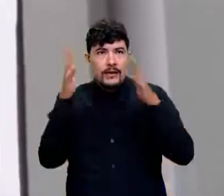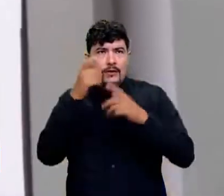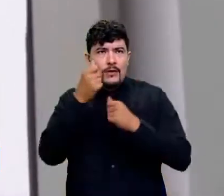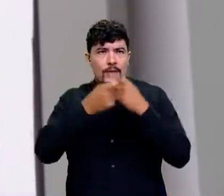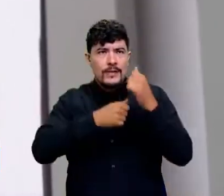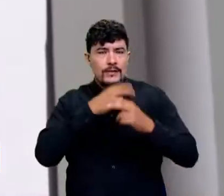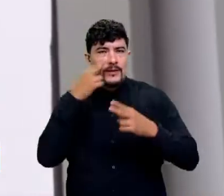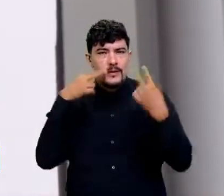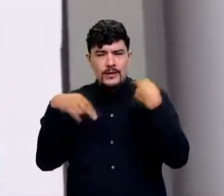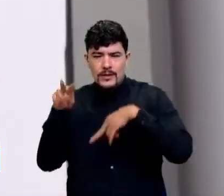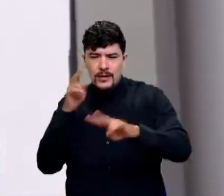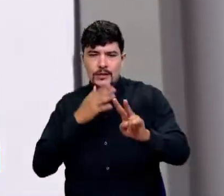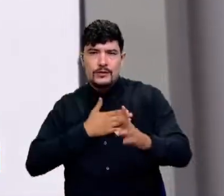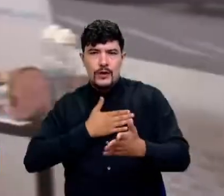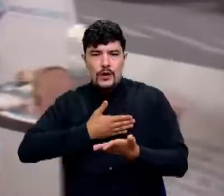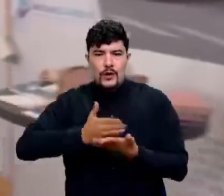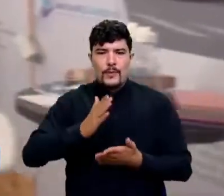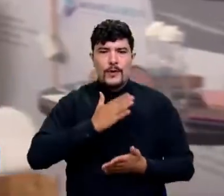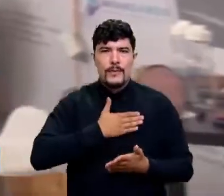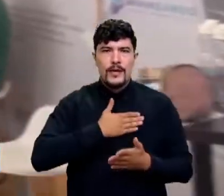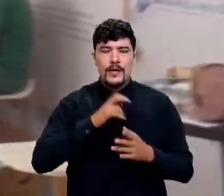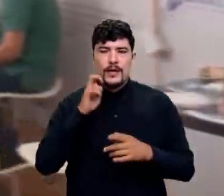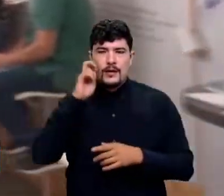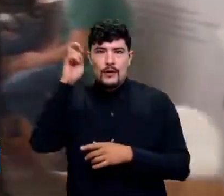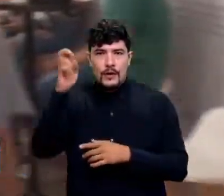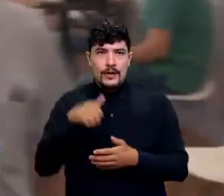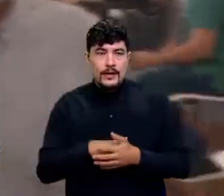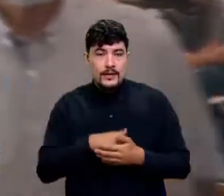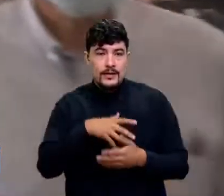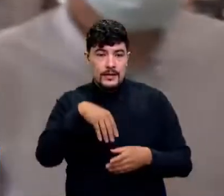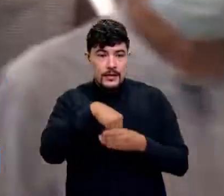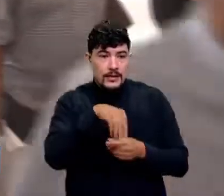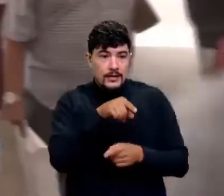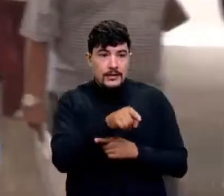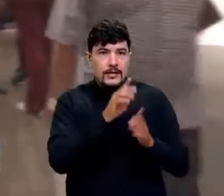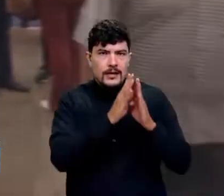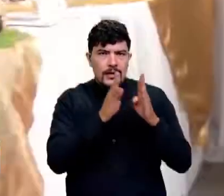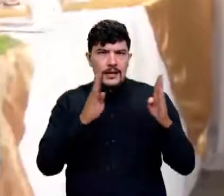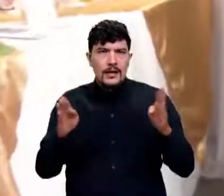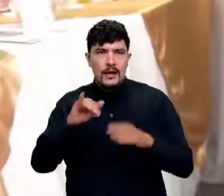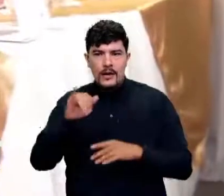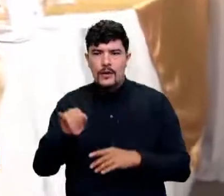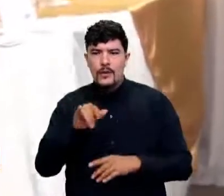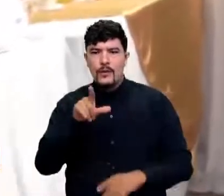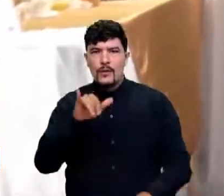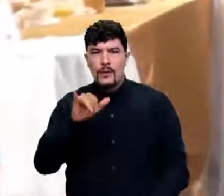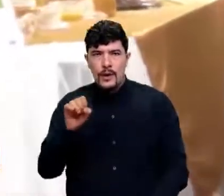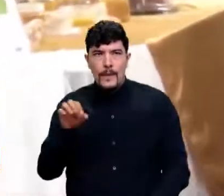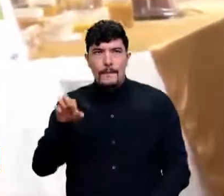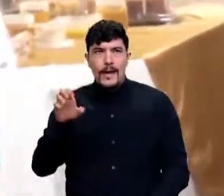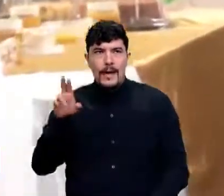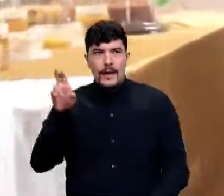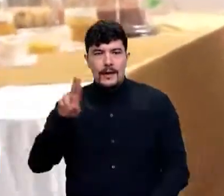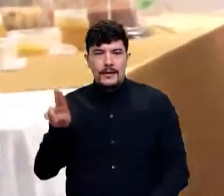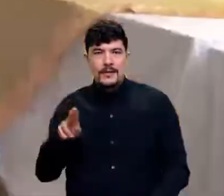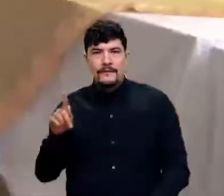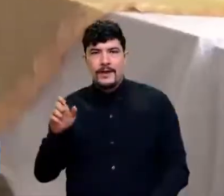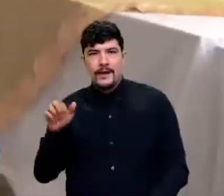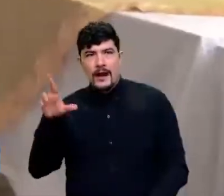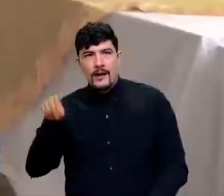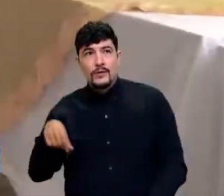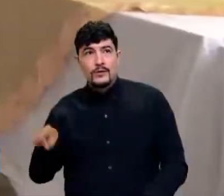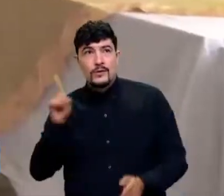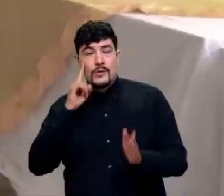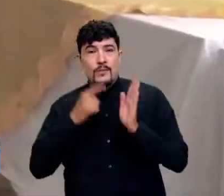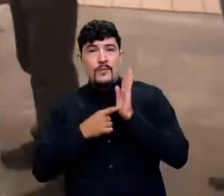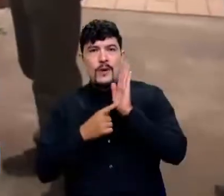turístico yo compro en mi norte en las instalaciones de la biblioteca julio pérez ferrero para mostrar el trabajo de micro medianas y